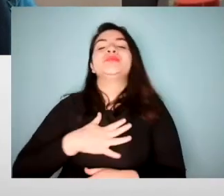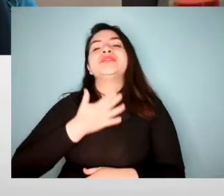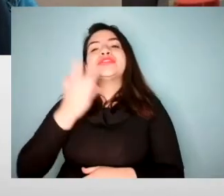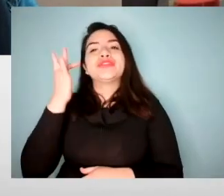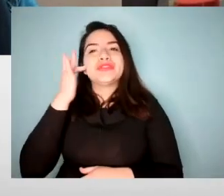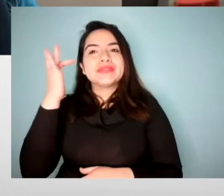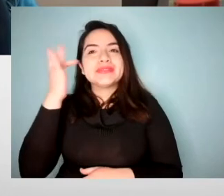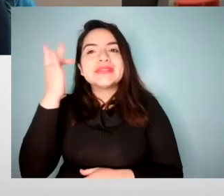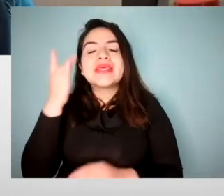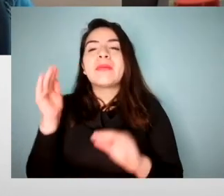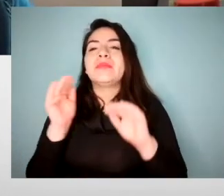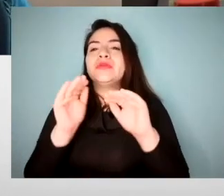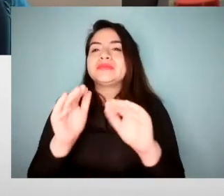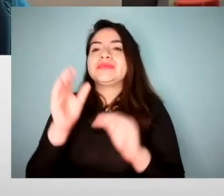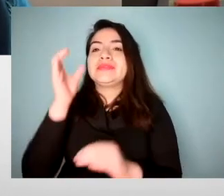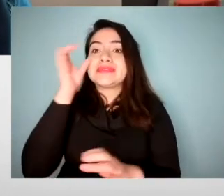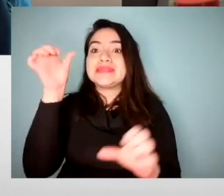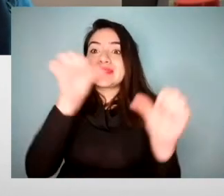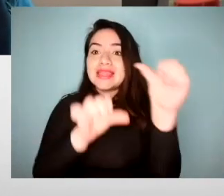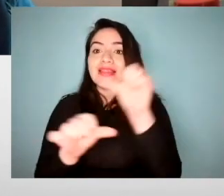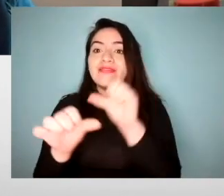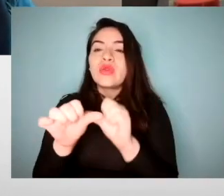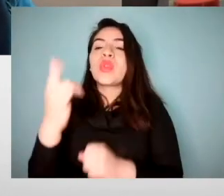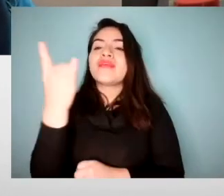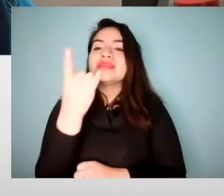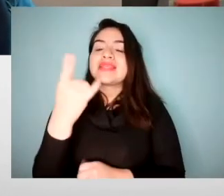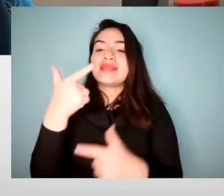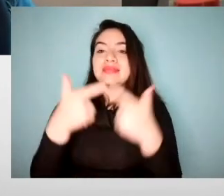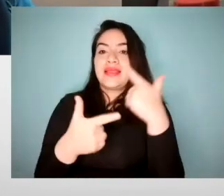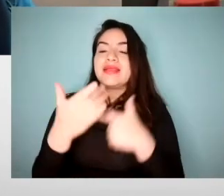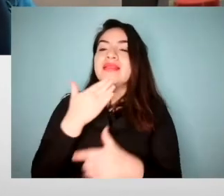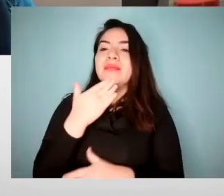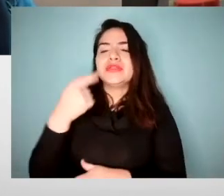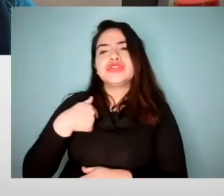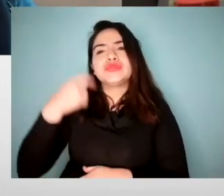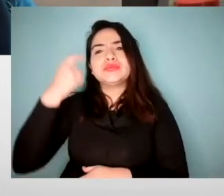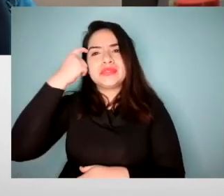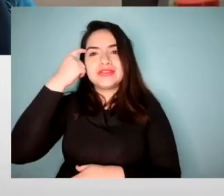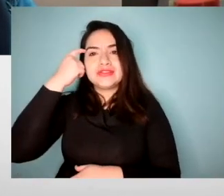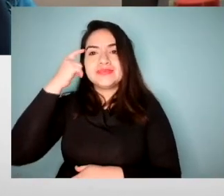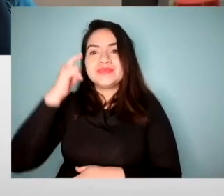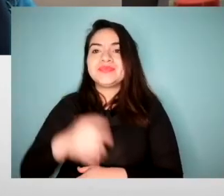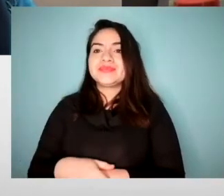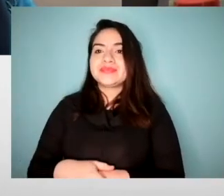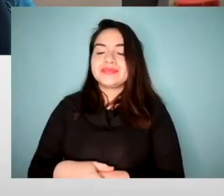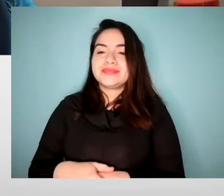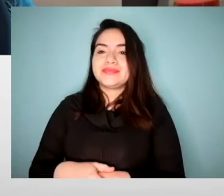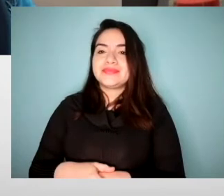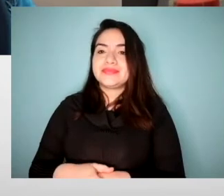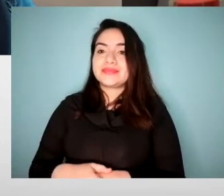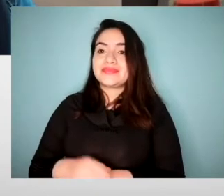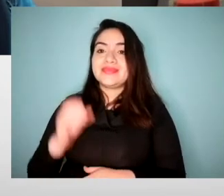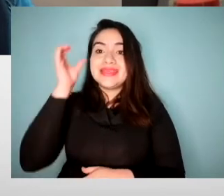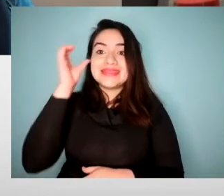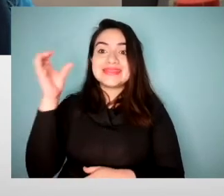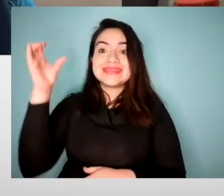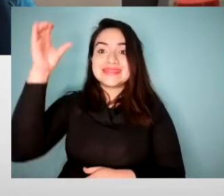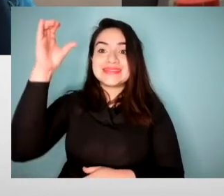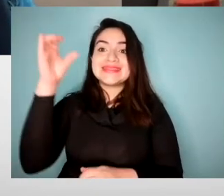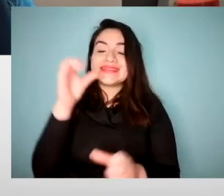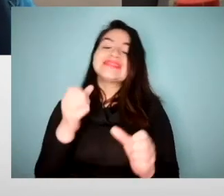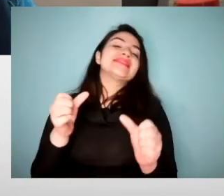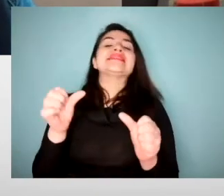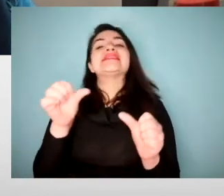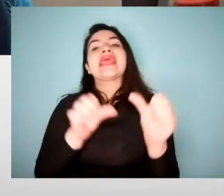nivel científico en la Universidad de Talca, pero también creo que hacer ciencia desde regiones es algo que nos debe ir marcando